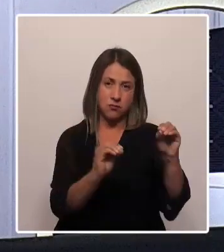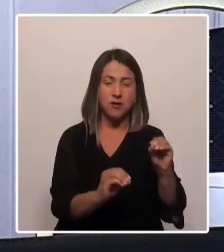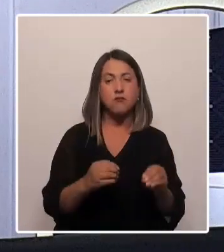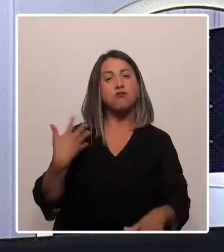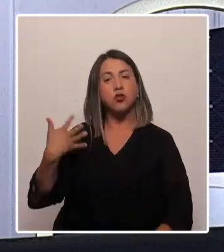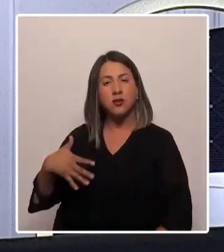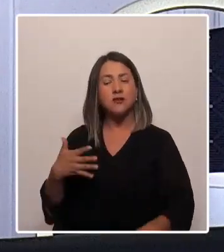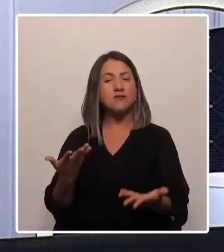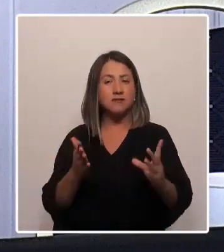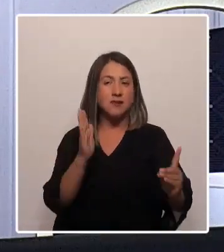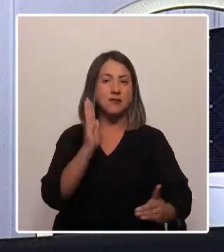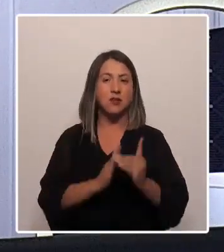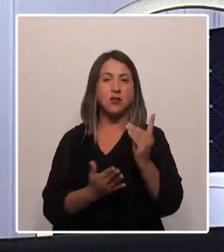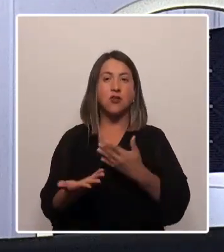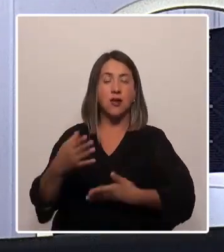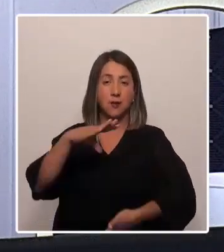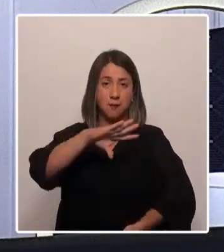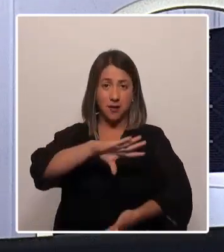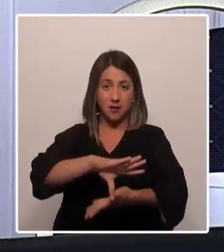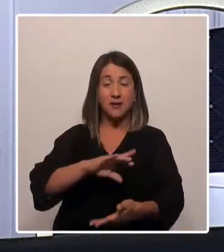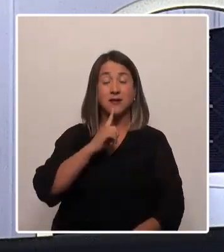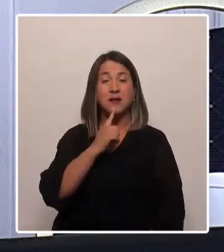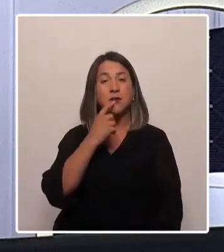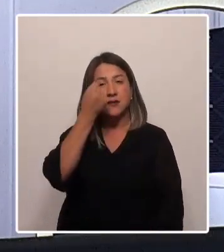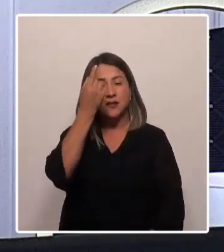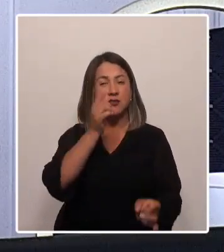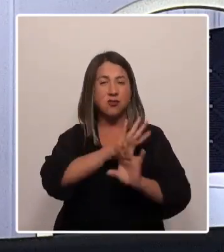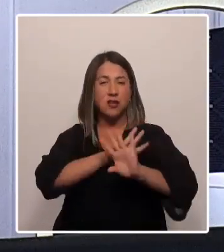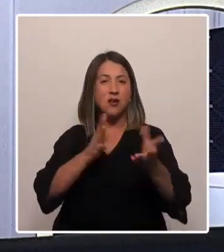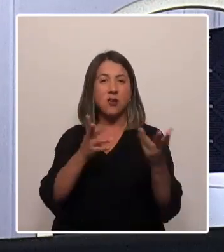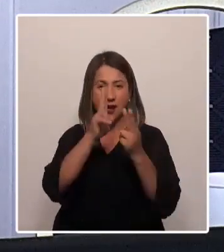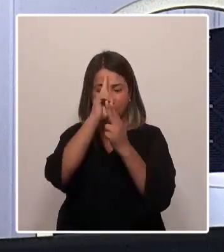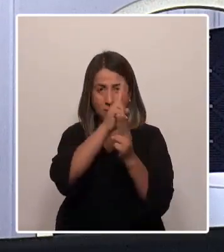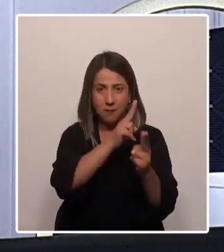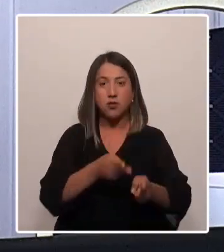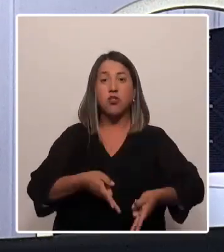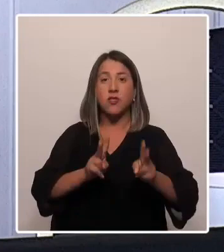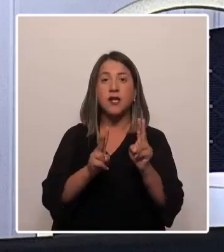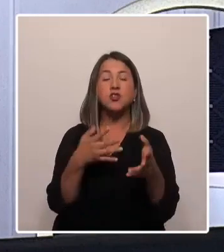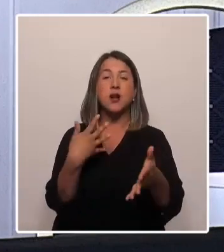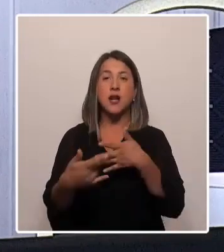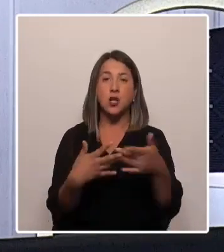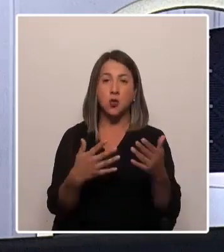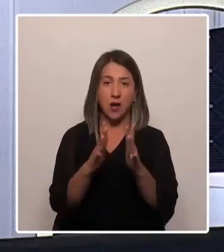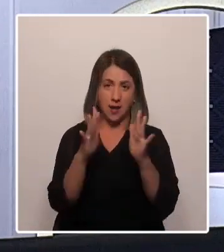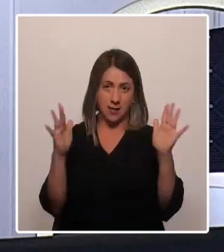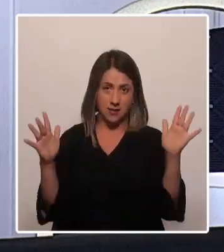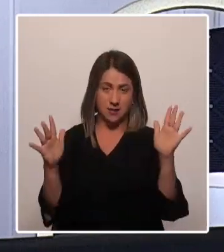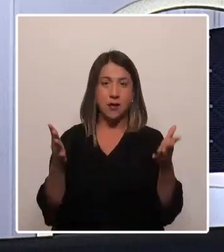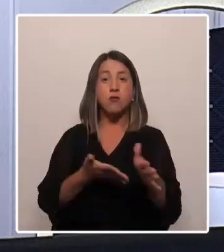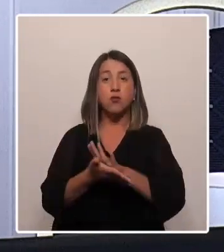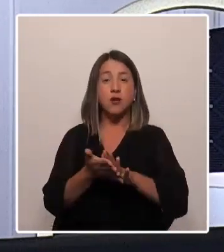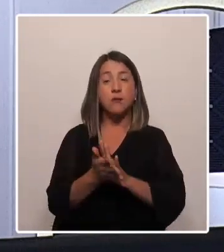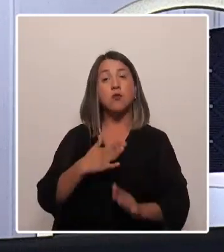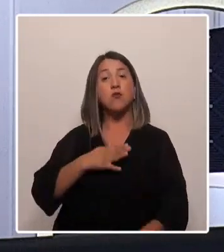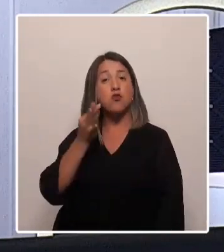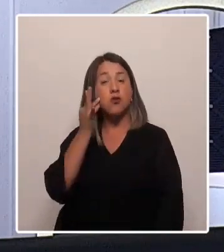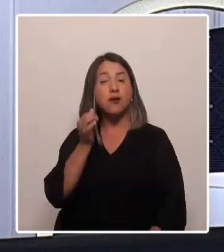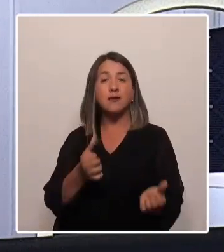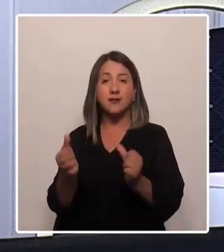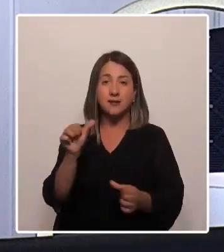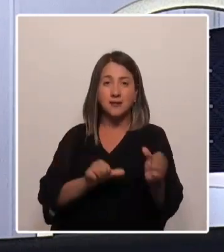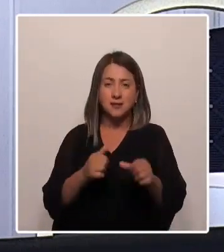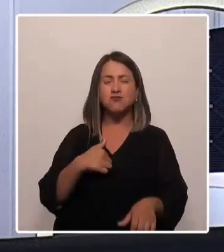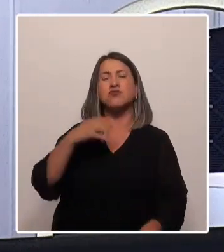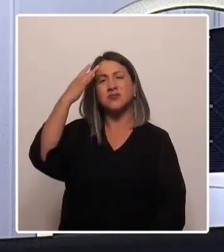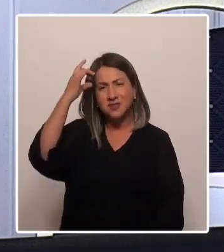desarrollo del país, teniendo en consideración el respeto a los derechos de la naturaleza. Como mujer de ciencia, sé que su